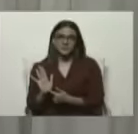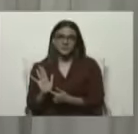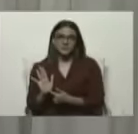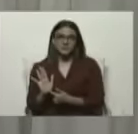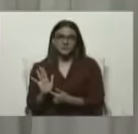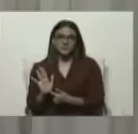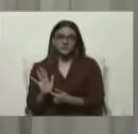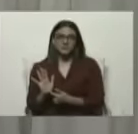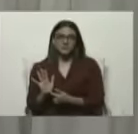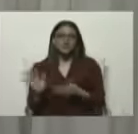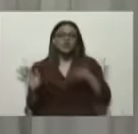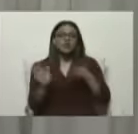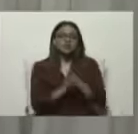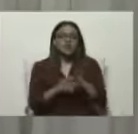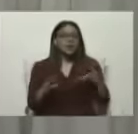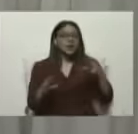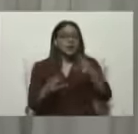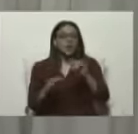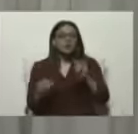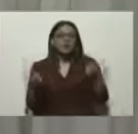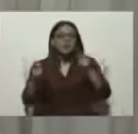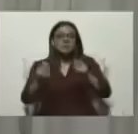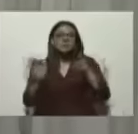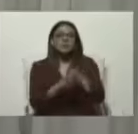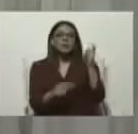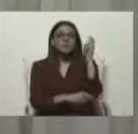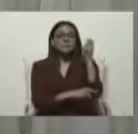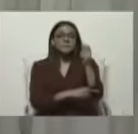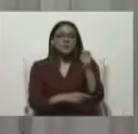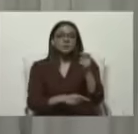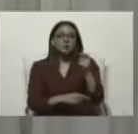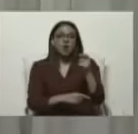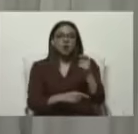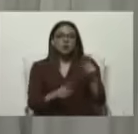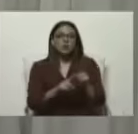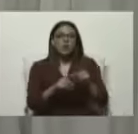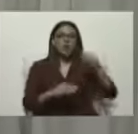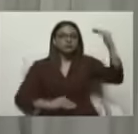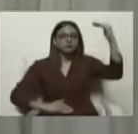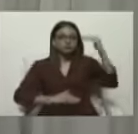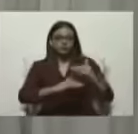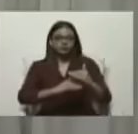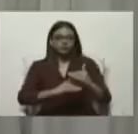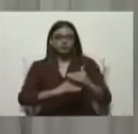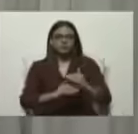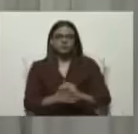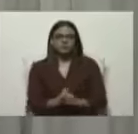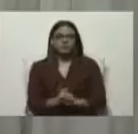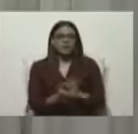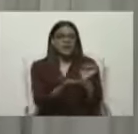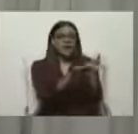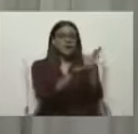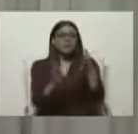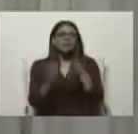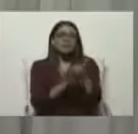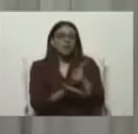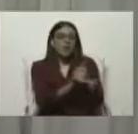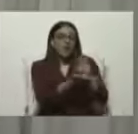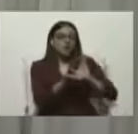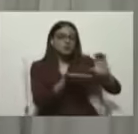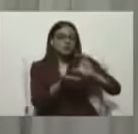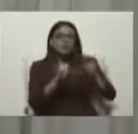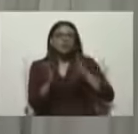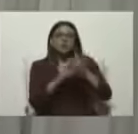Recorte y privatización de las pensiones. Eliminación del subsidio del sistema